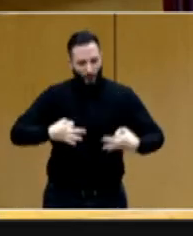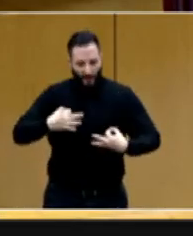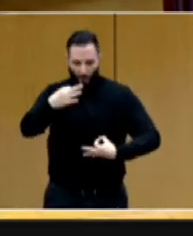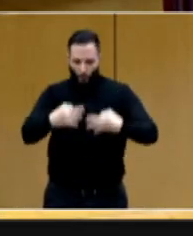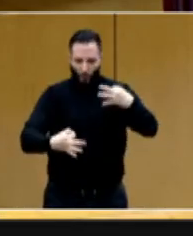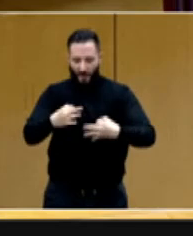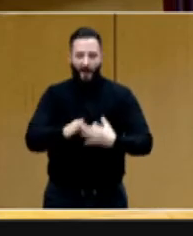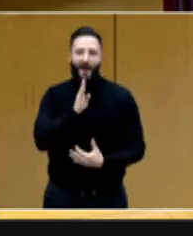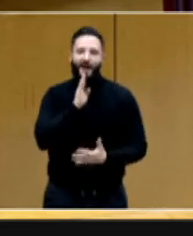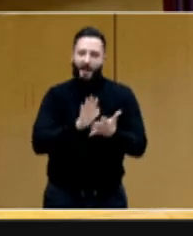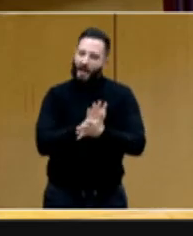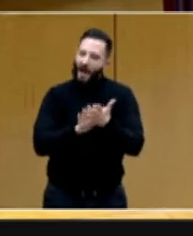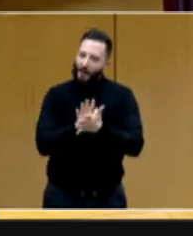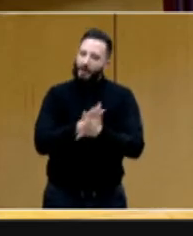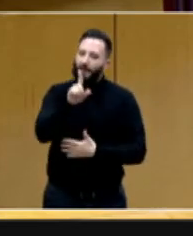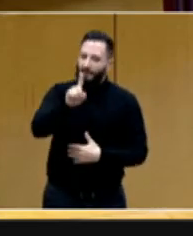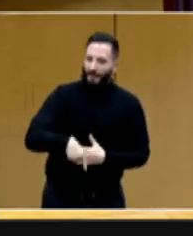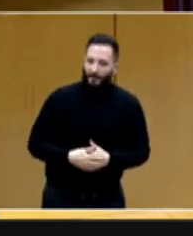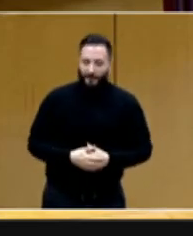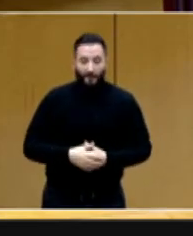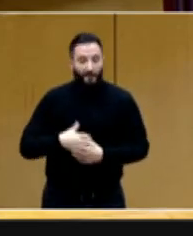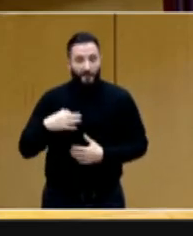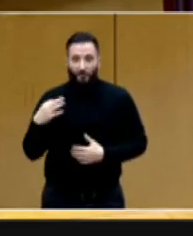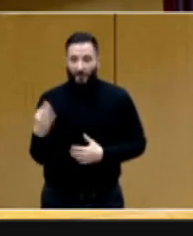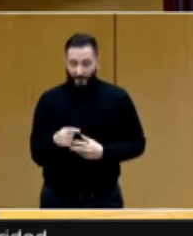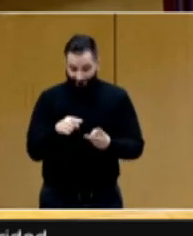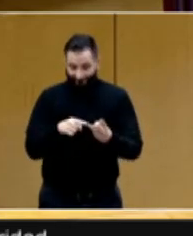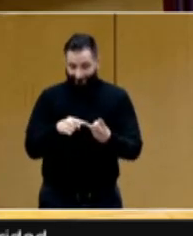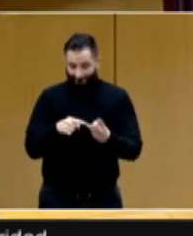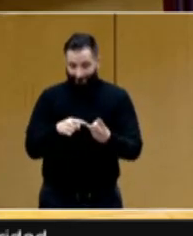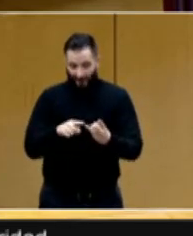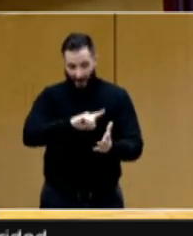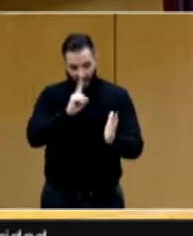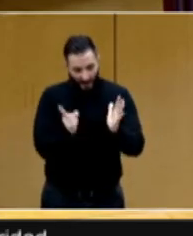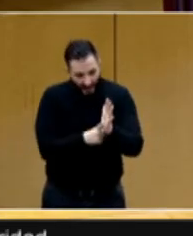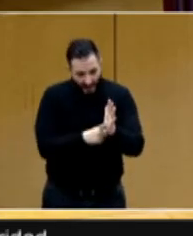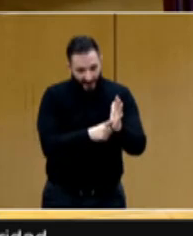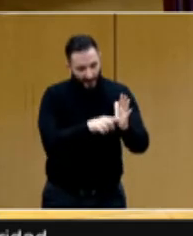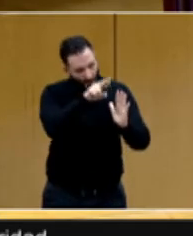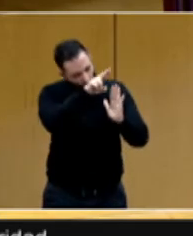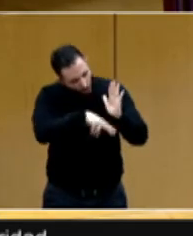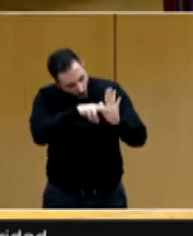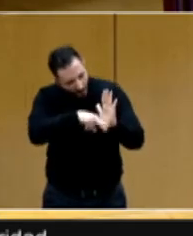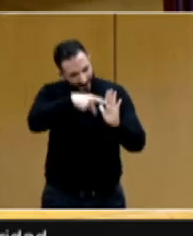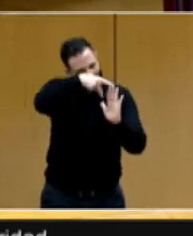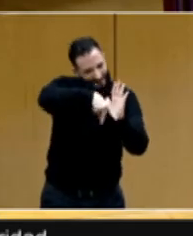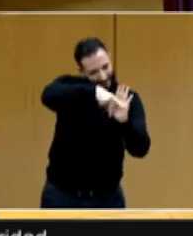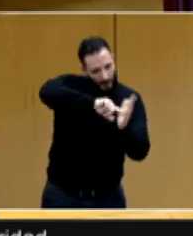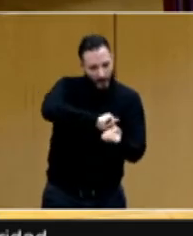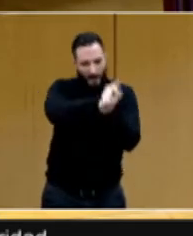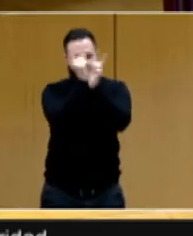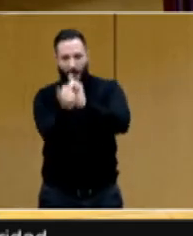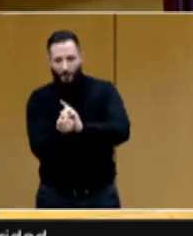de manera que también hemos modificado leyes y respetado las cautelas para que existan controles